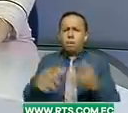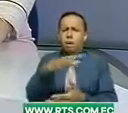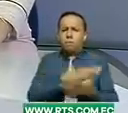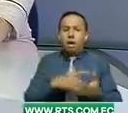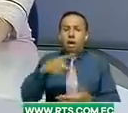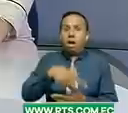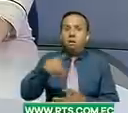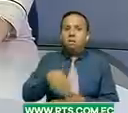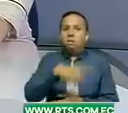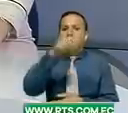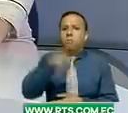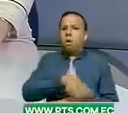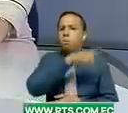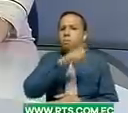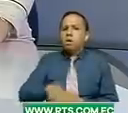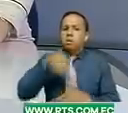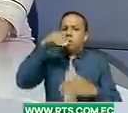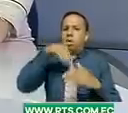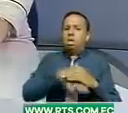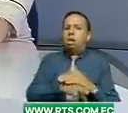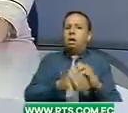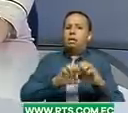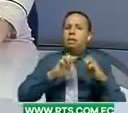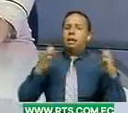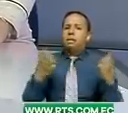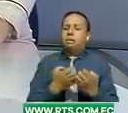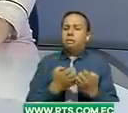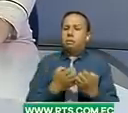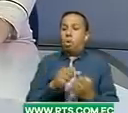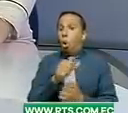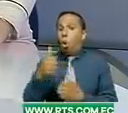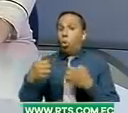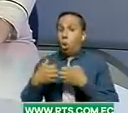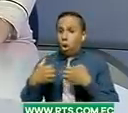el 50% de aforo para sus respectivos compromisos.